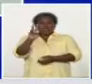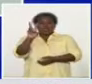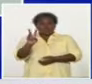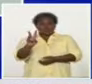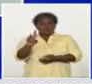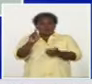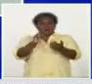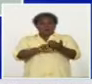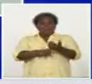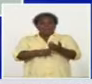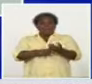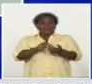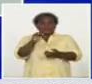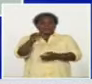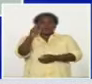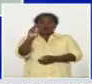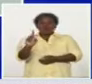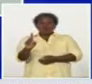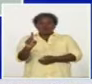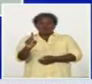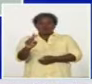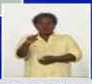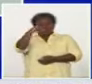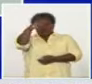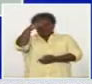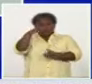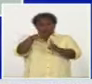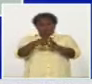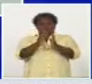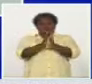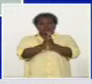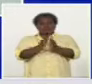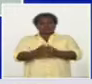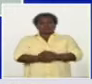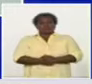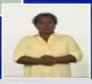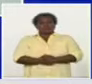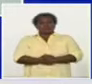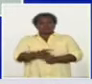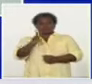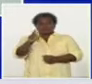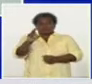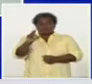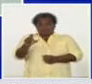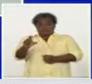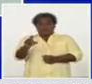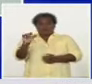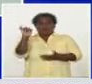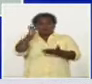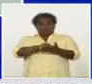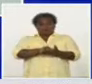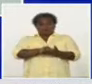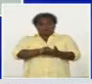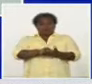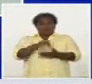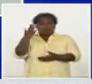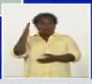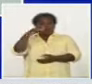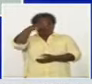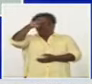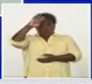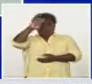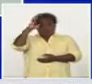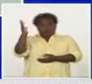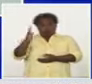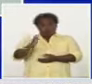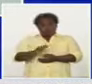Domingo. Y realmente en Villa Clara los viajeros son viajeros cubanos procedentes